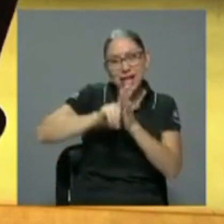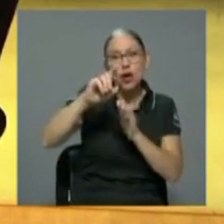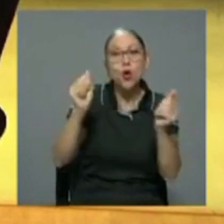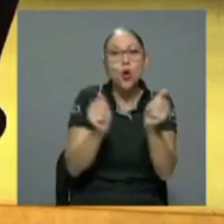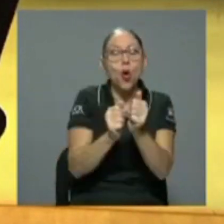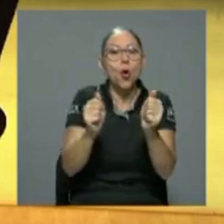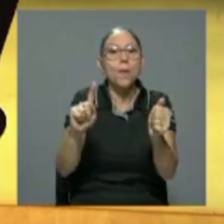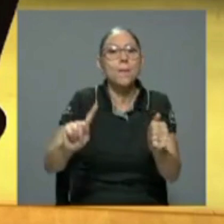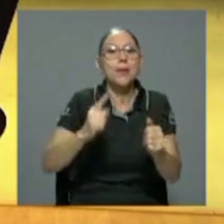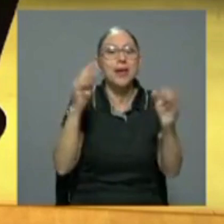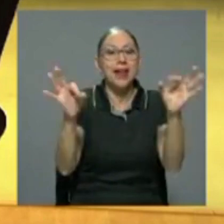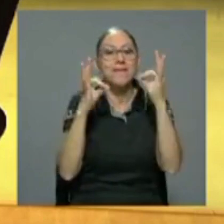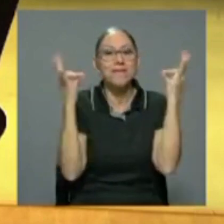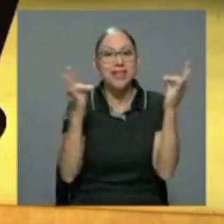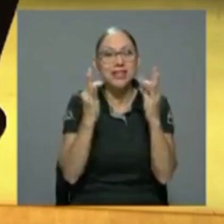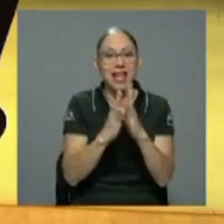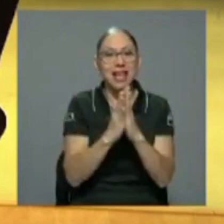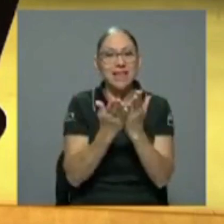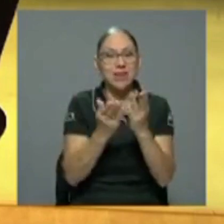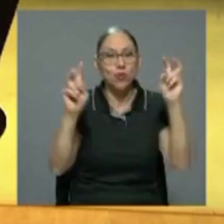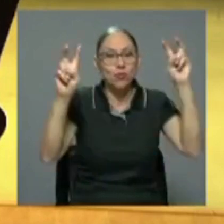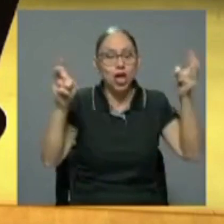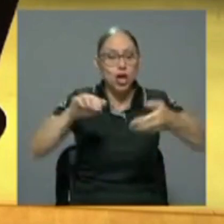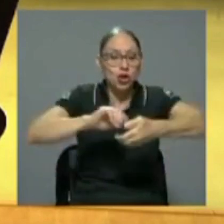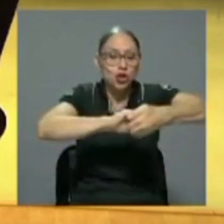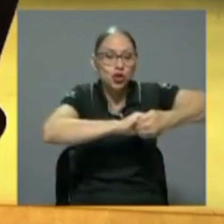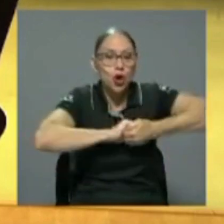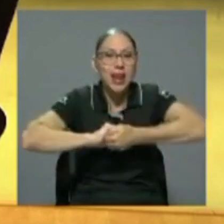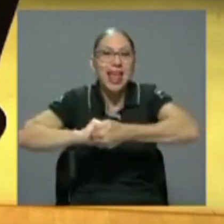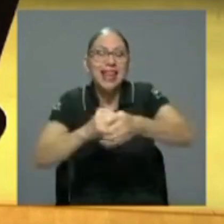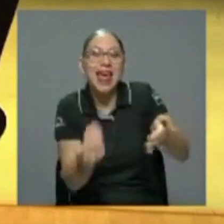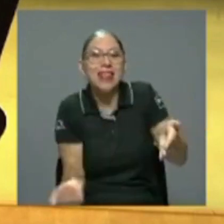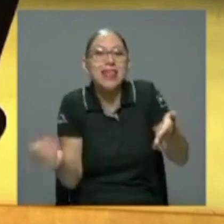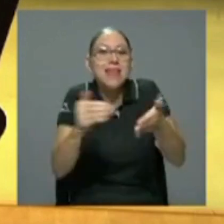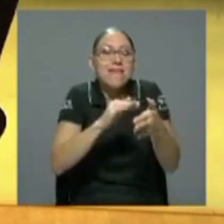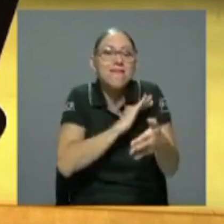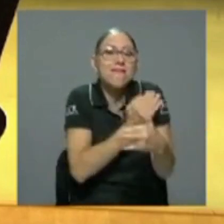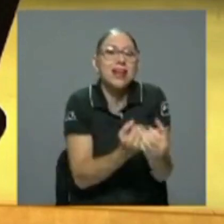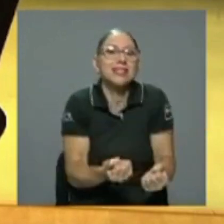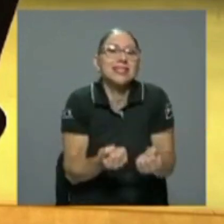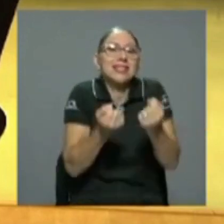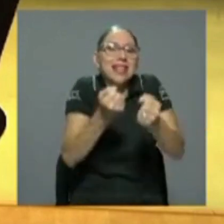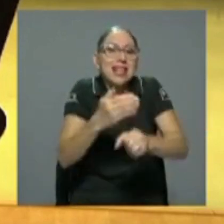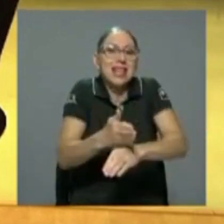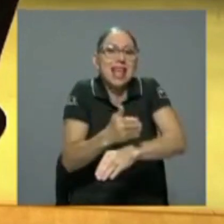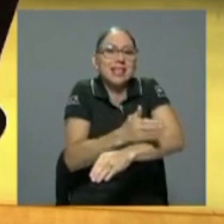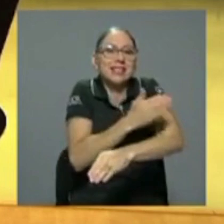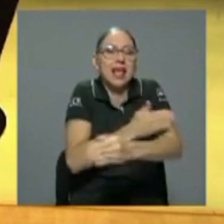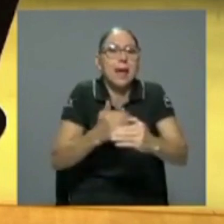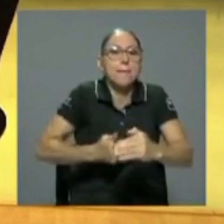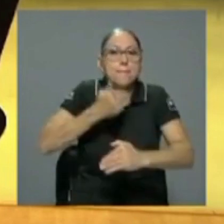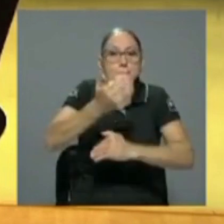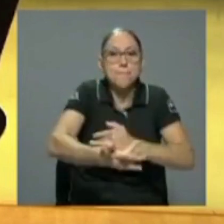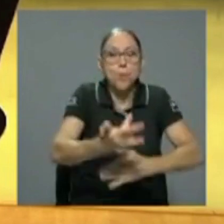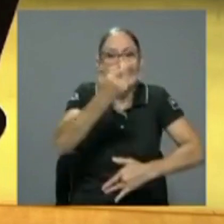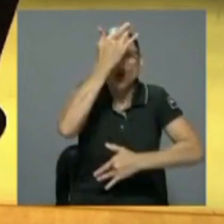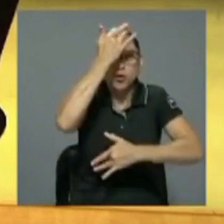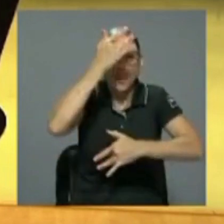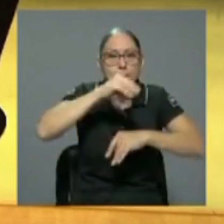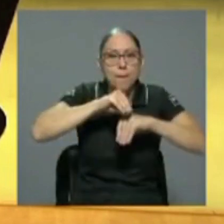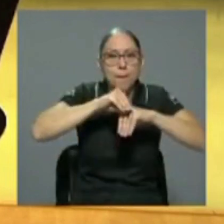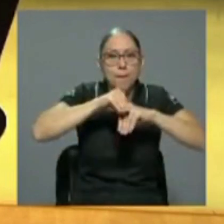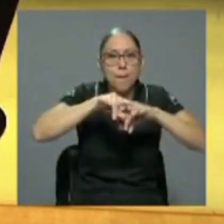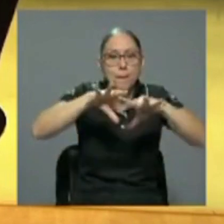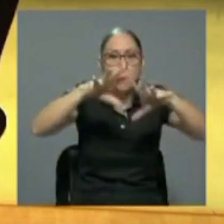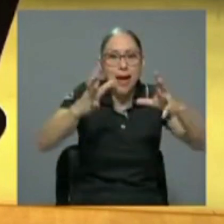del libro, Solidaridad y Resiliencia en Pospandemia, es aprendizaje lo que hemos tenido tratando de levantar la librería